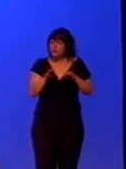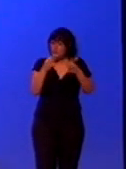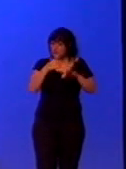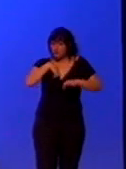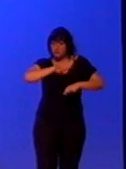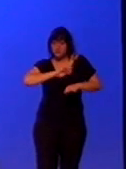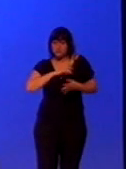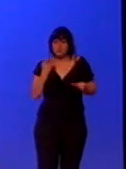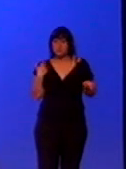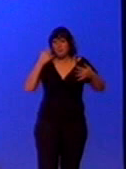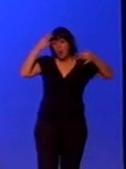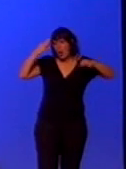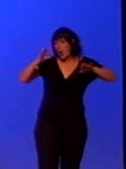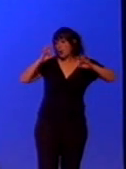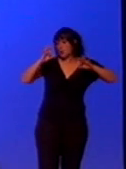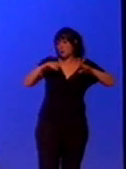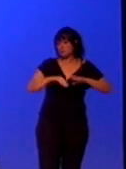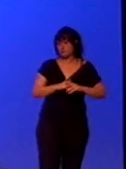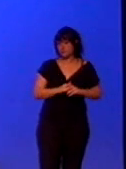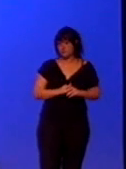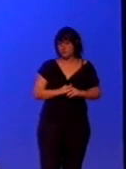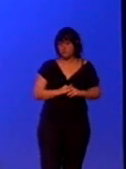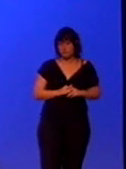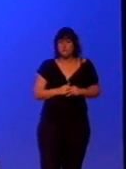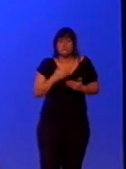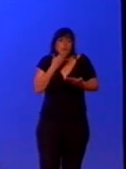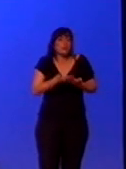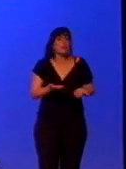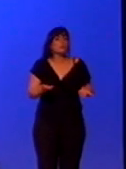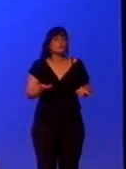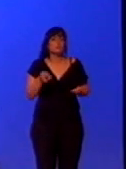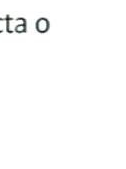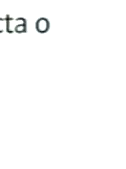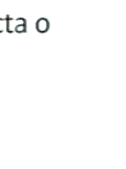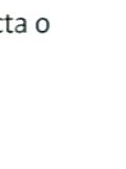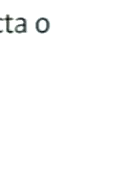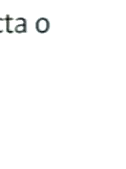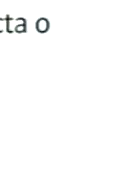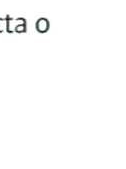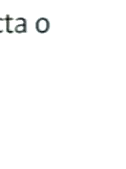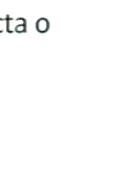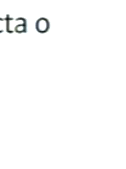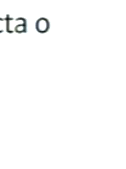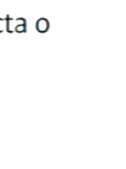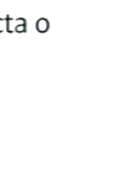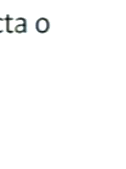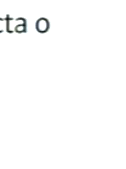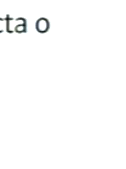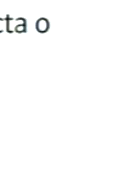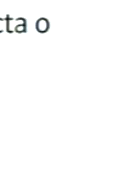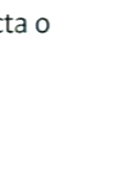ya por hecho y esto claro condiciona todo el discurso de los derechos y todas las satisfacción de los